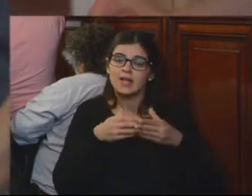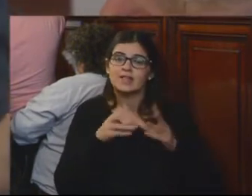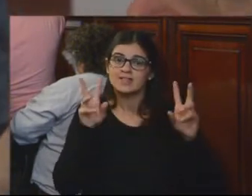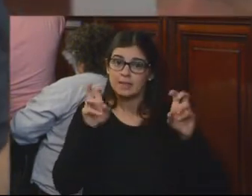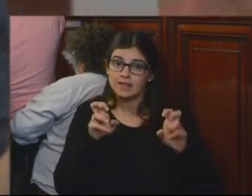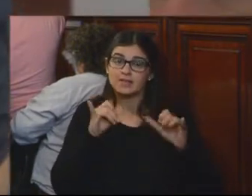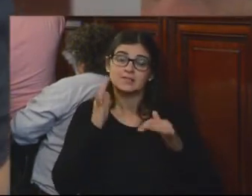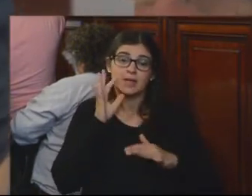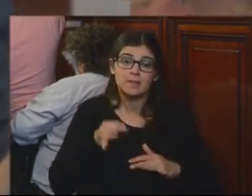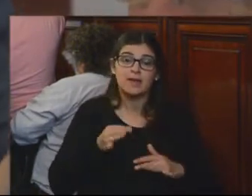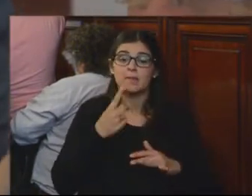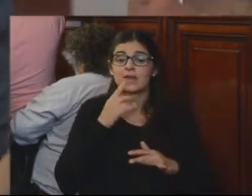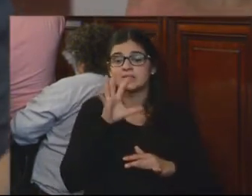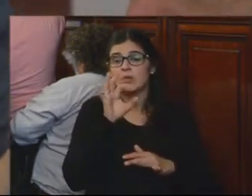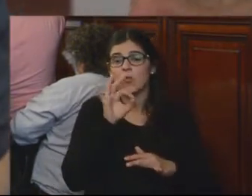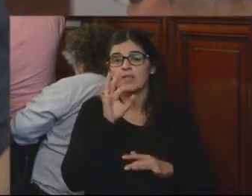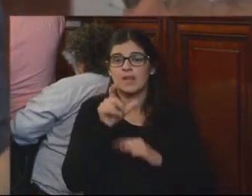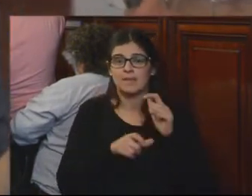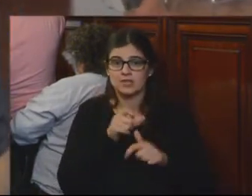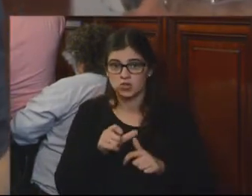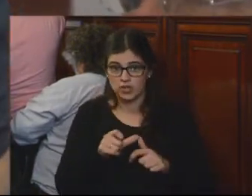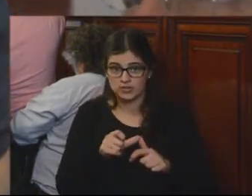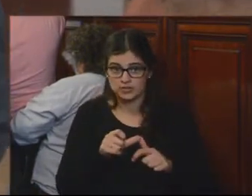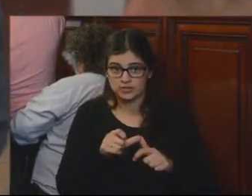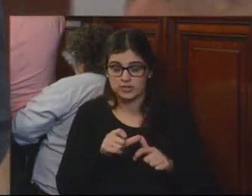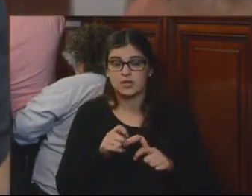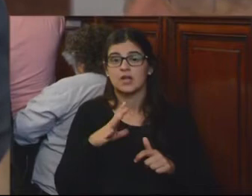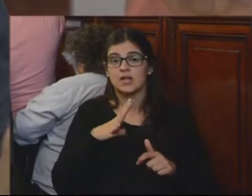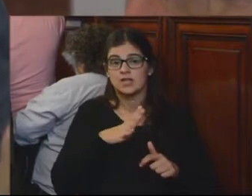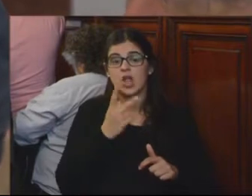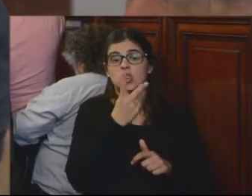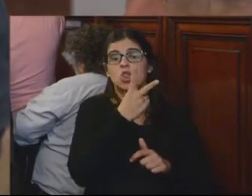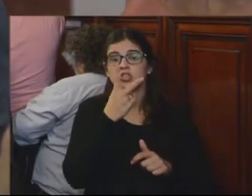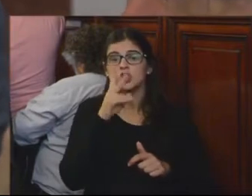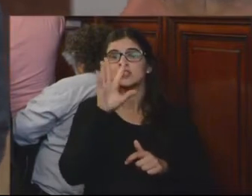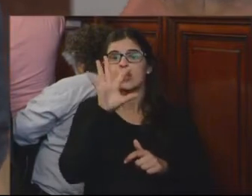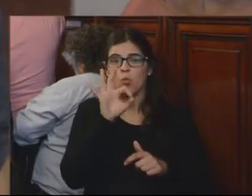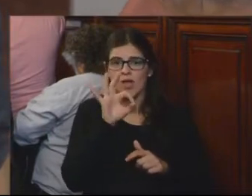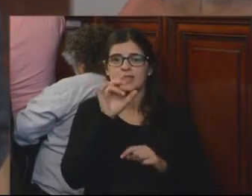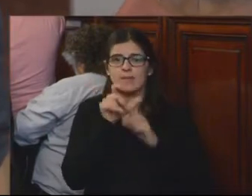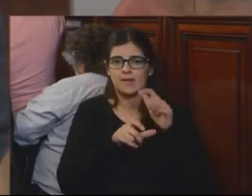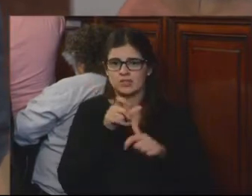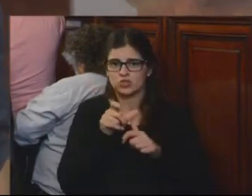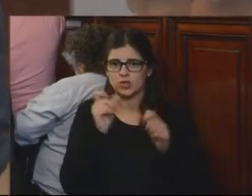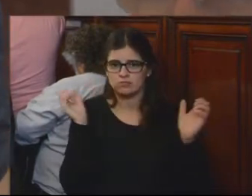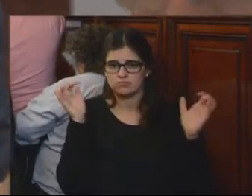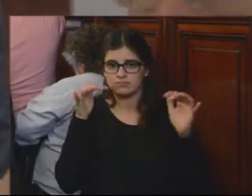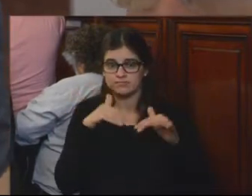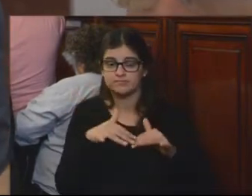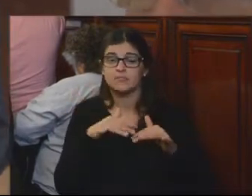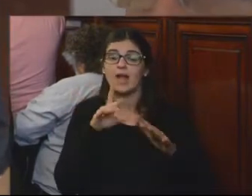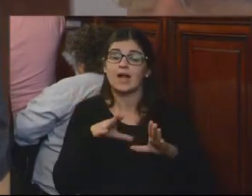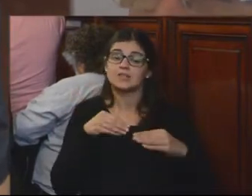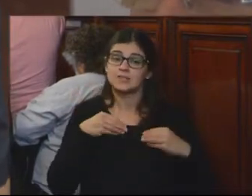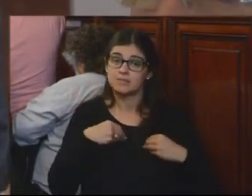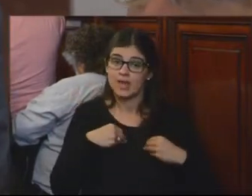pensaba para 50 personas hubo 250 expresiones aceptamos la